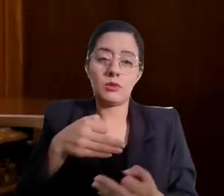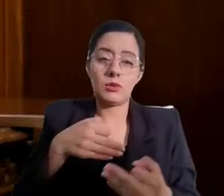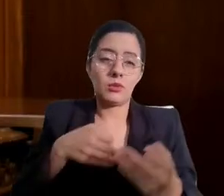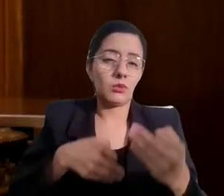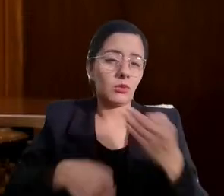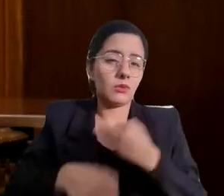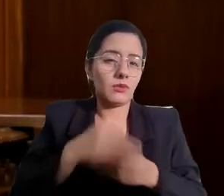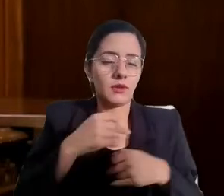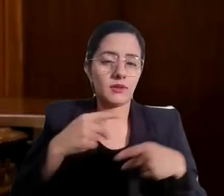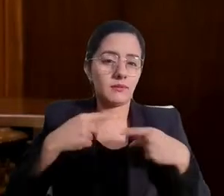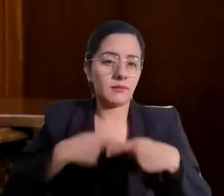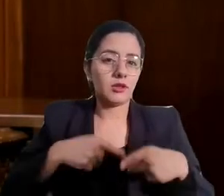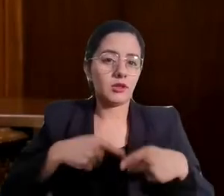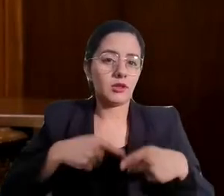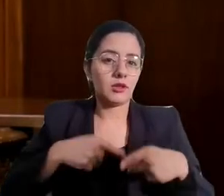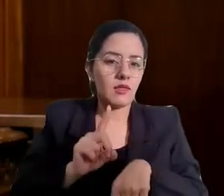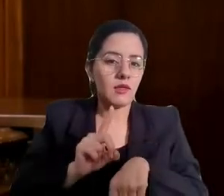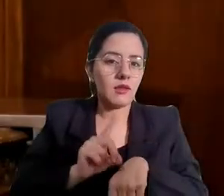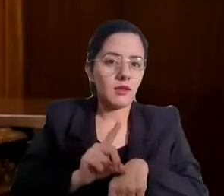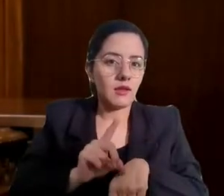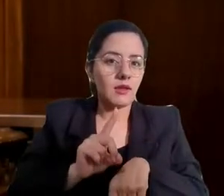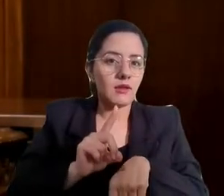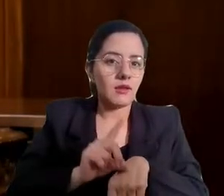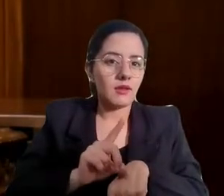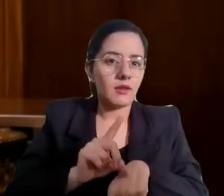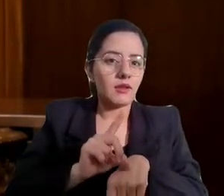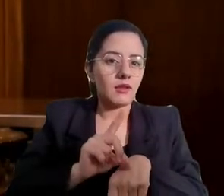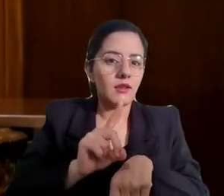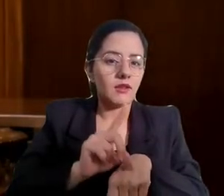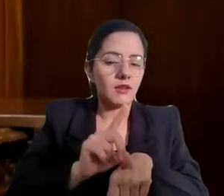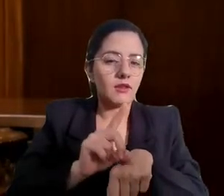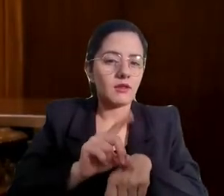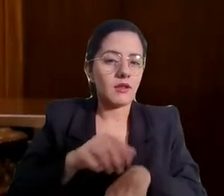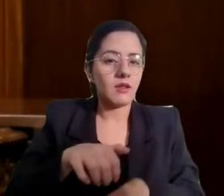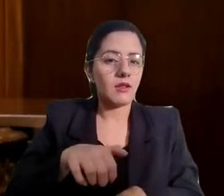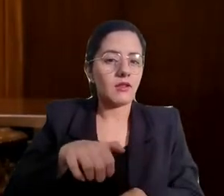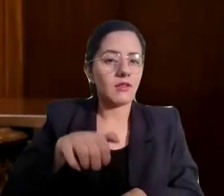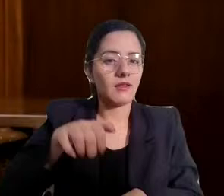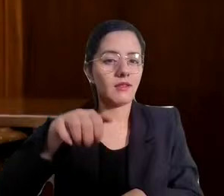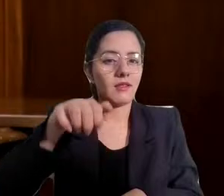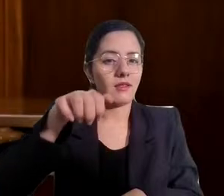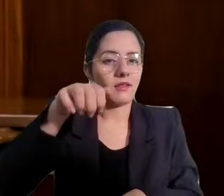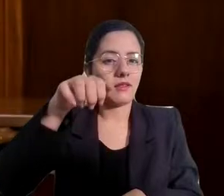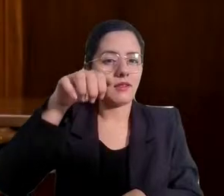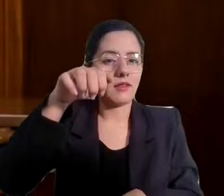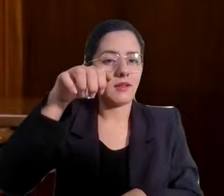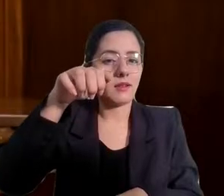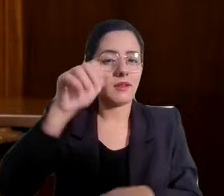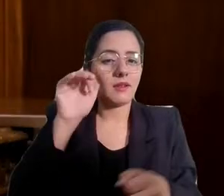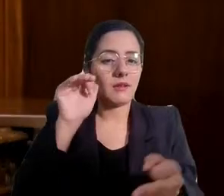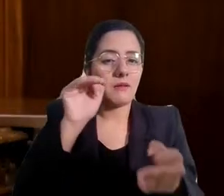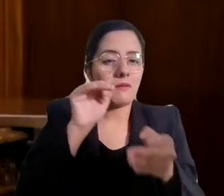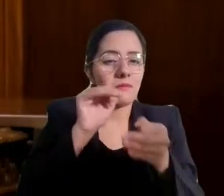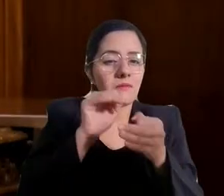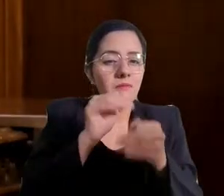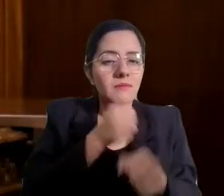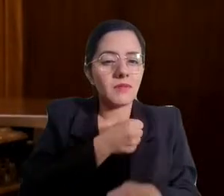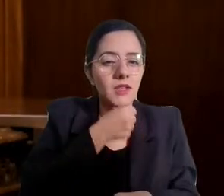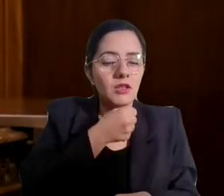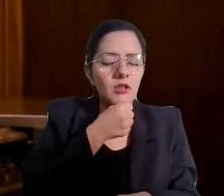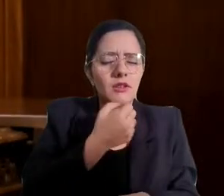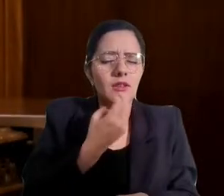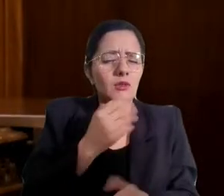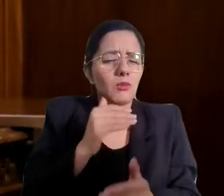personas cada día envejecemos un poco. Se trata de un proceso natural que responde a